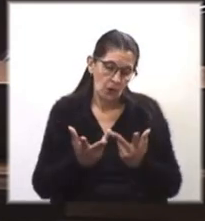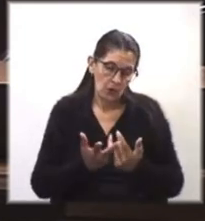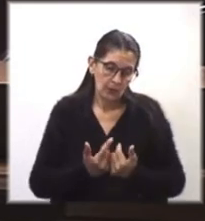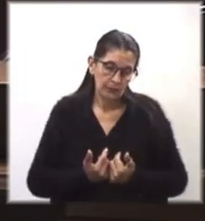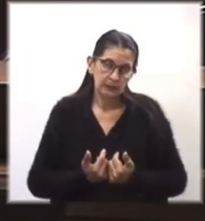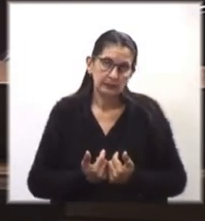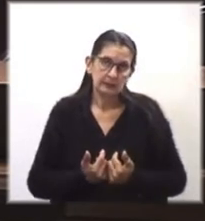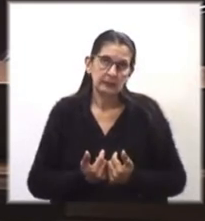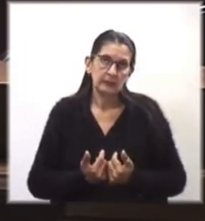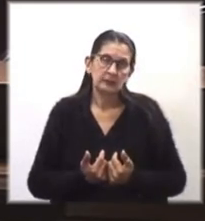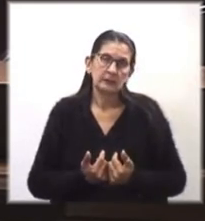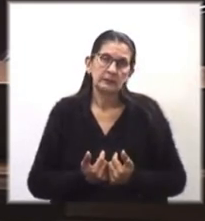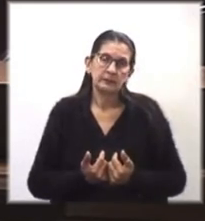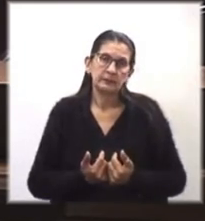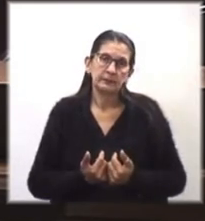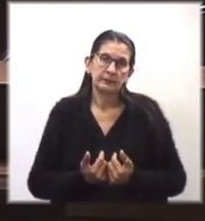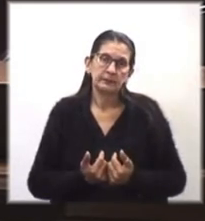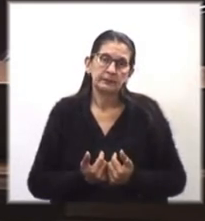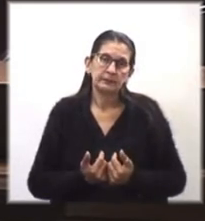organizando en